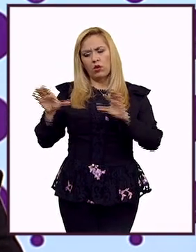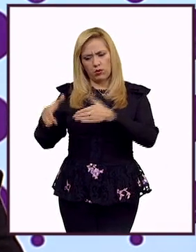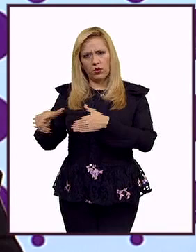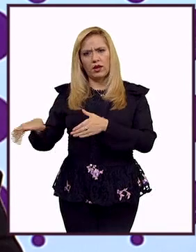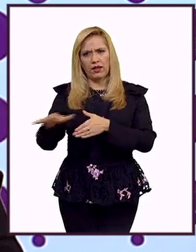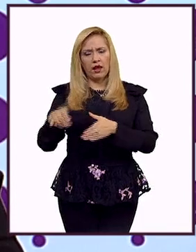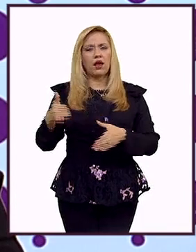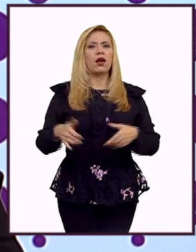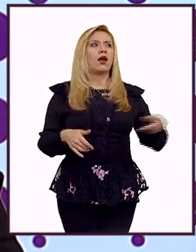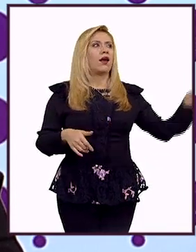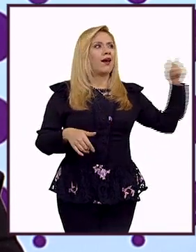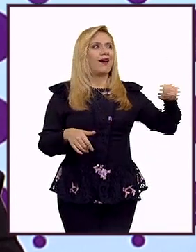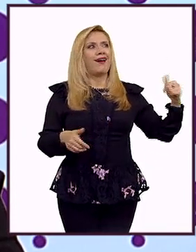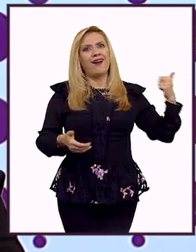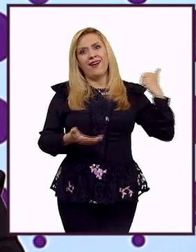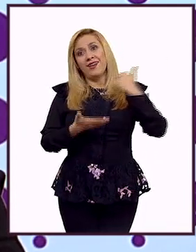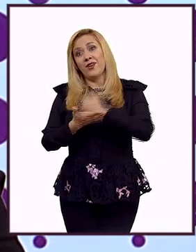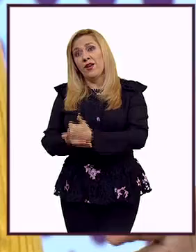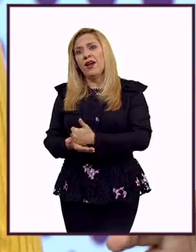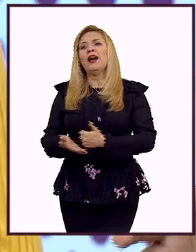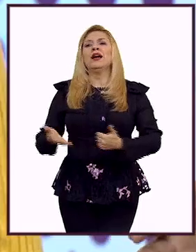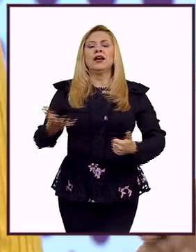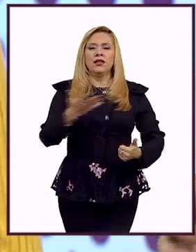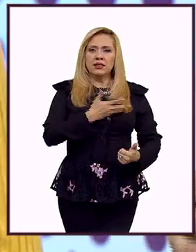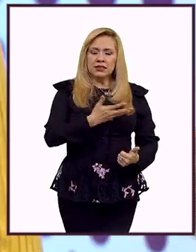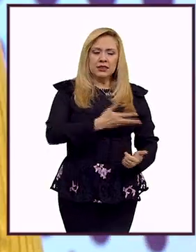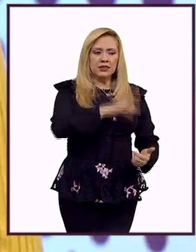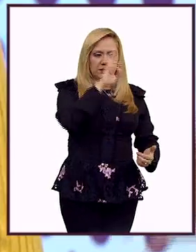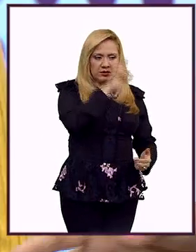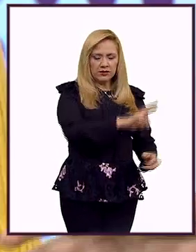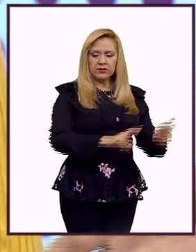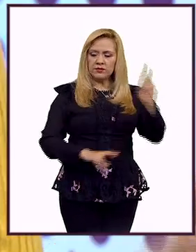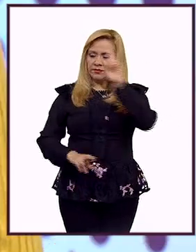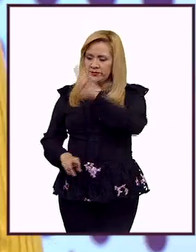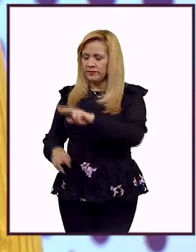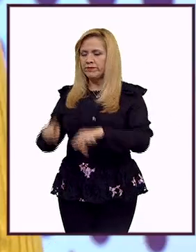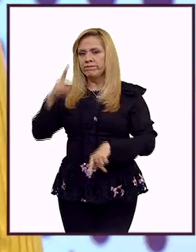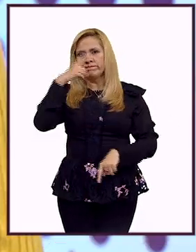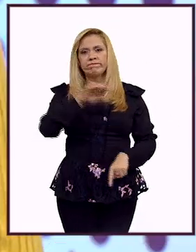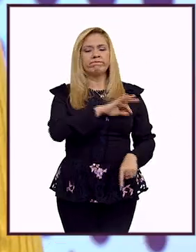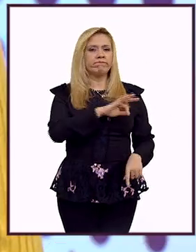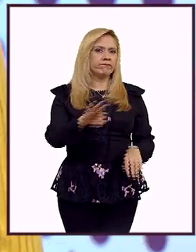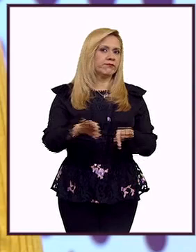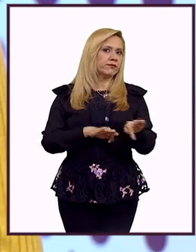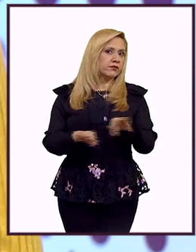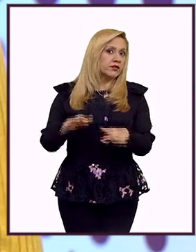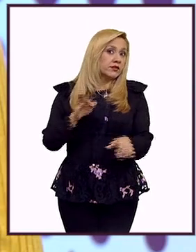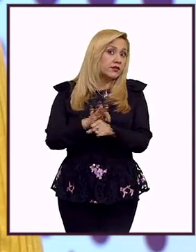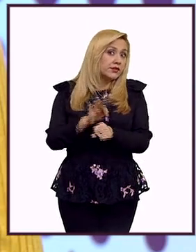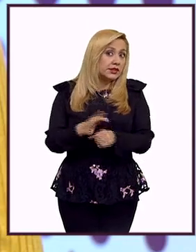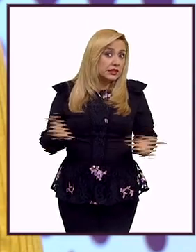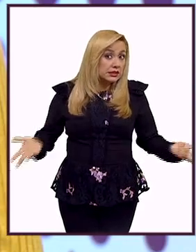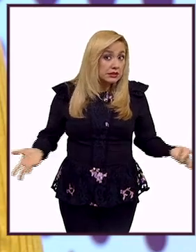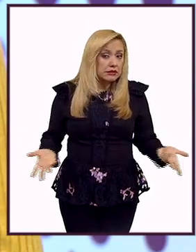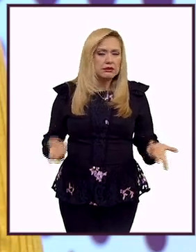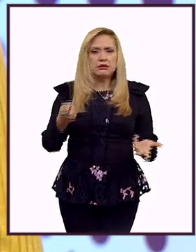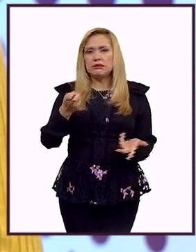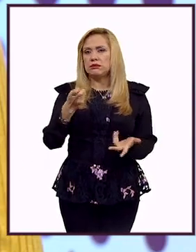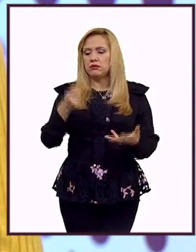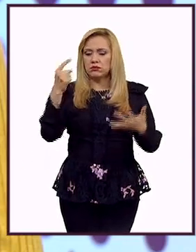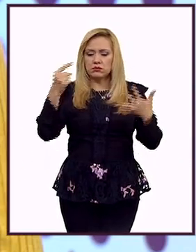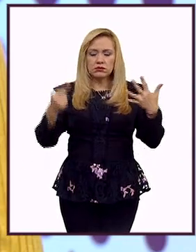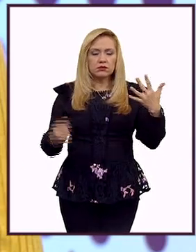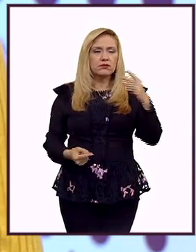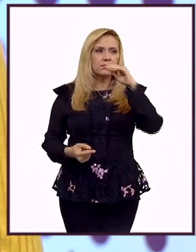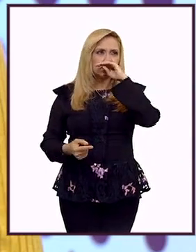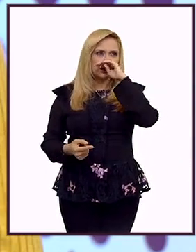también quienes les acompañan, tengan las garantías necesarias para poder ejercer su labor de defensa. Entonces esos también son elementos que